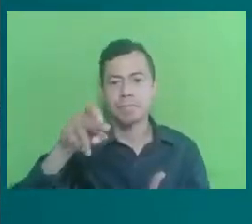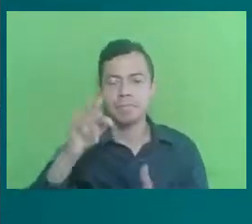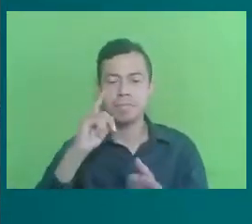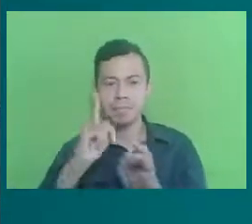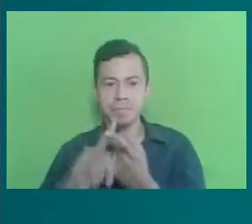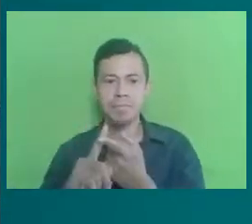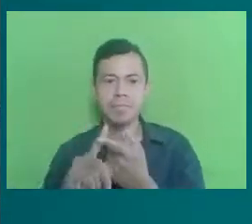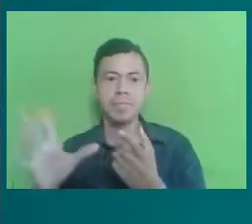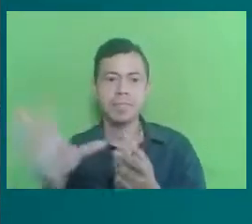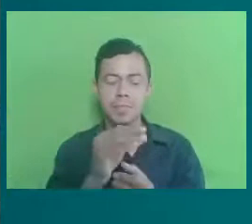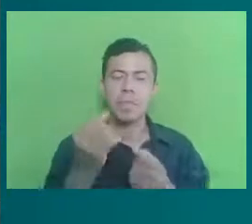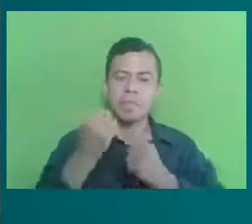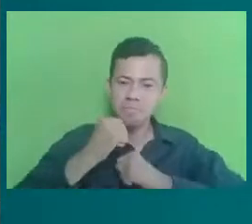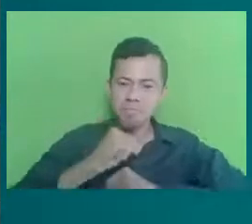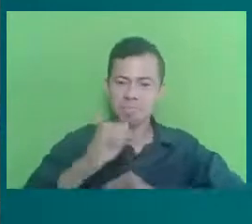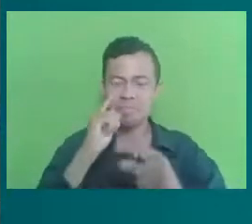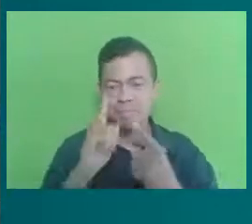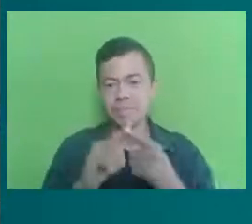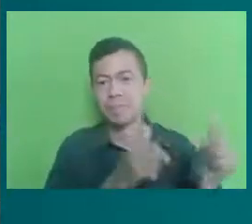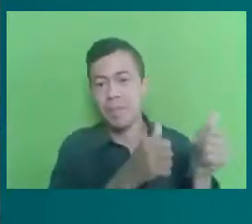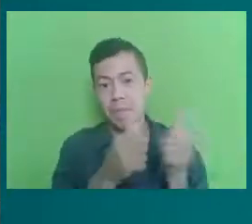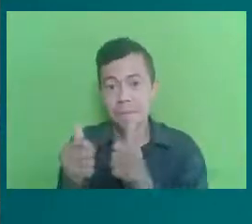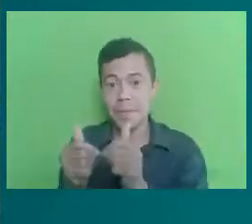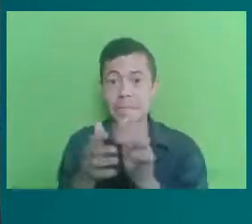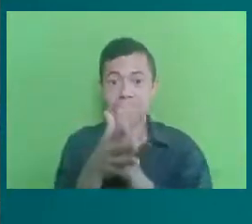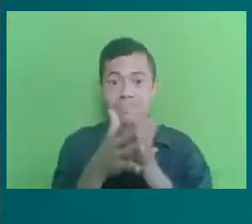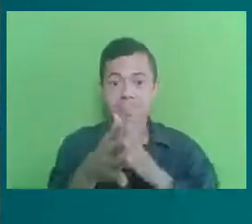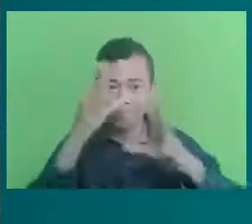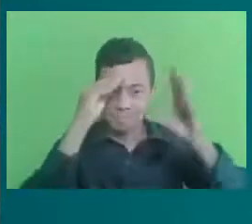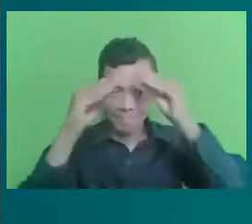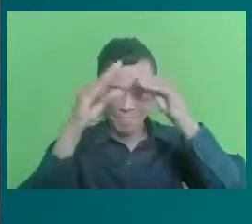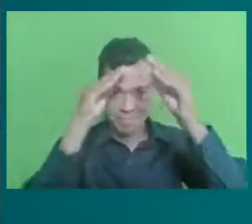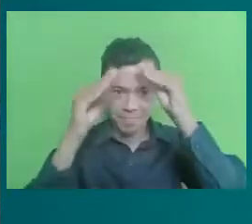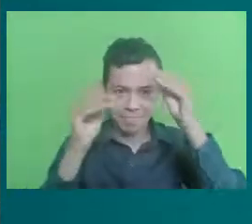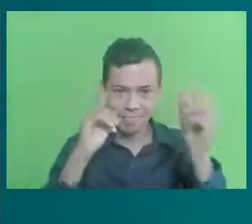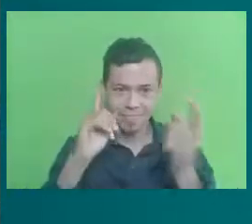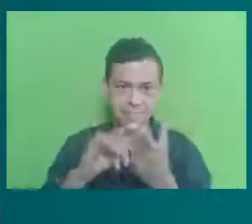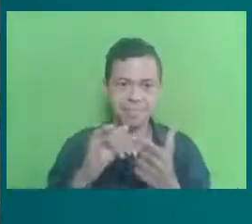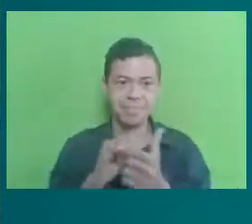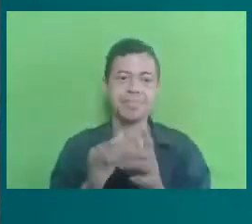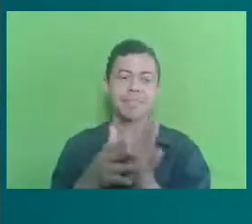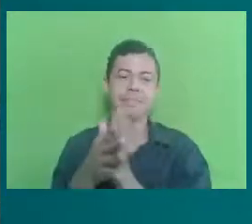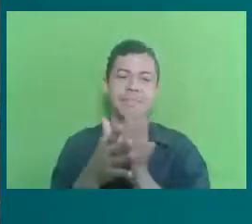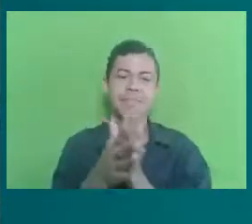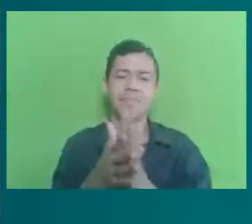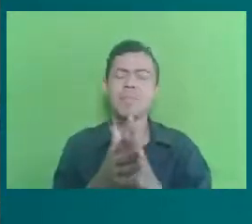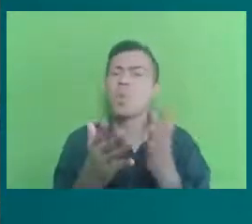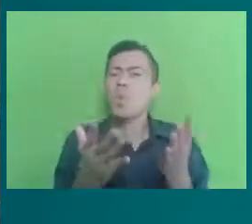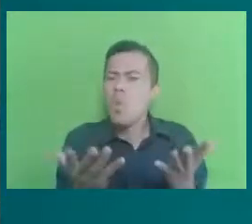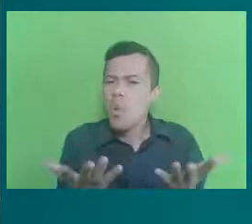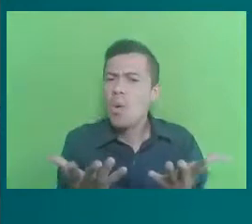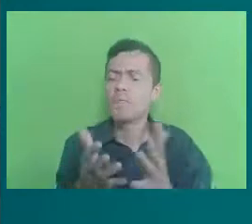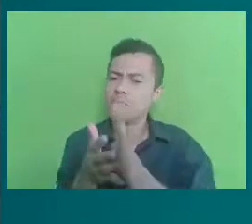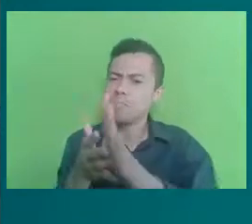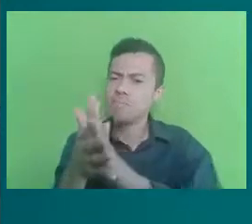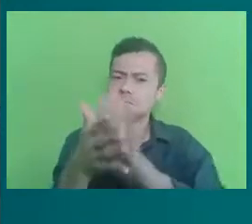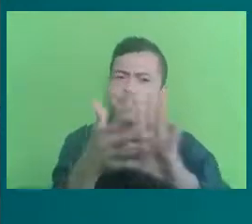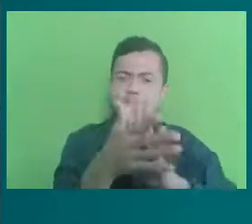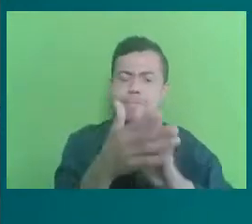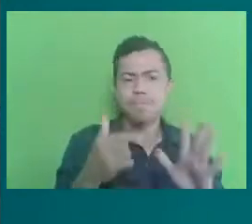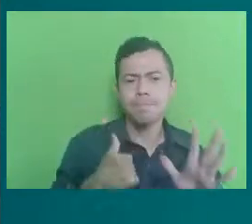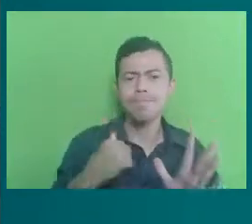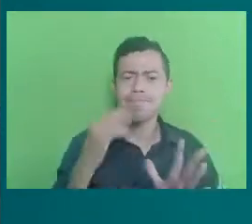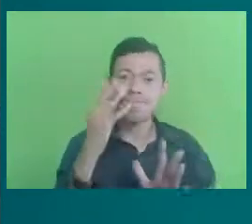le saquen bastante provecho a esta sesión justamente para compartirles un poco de la